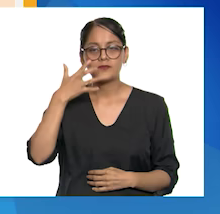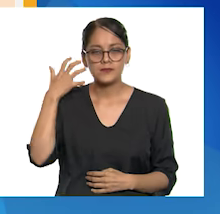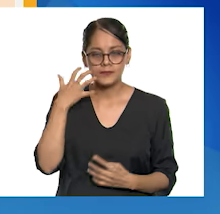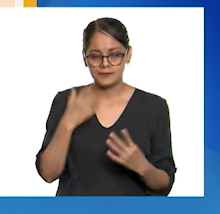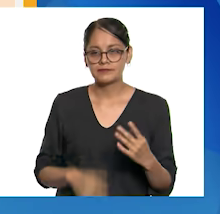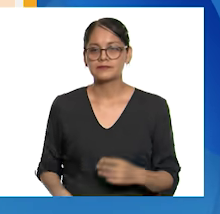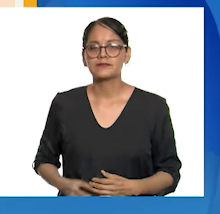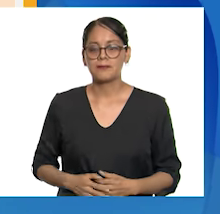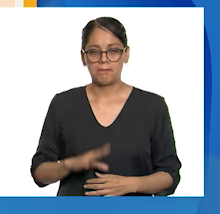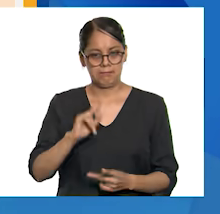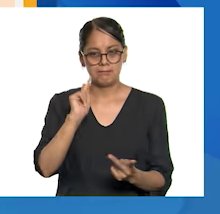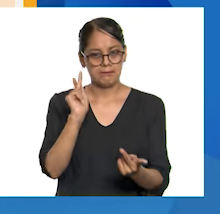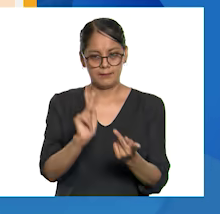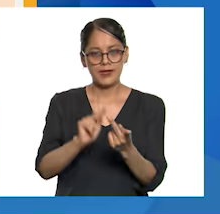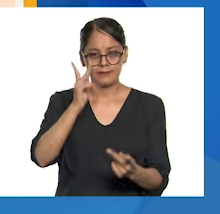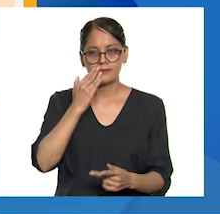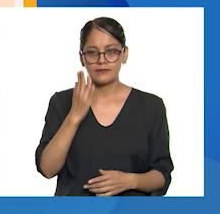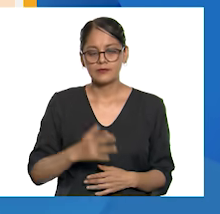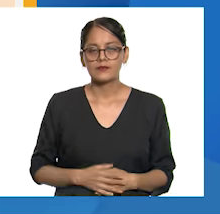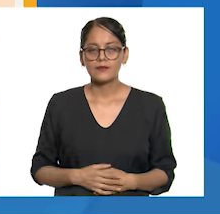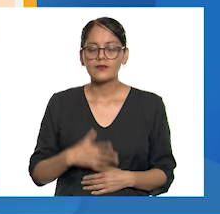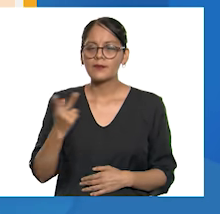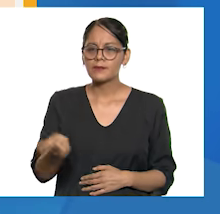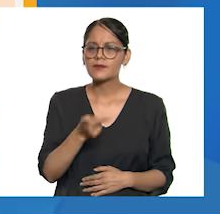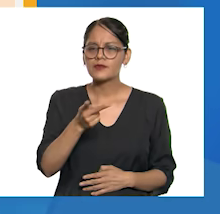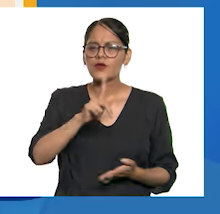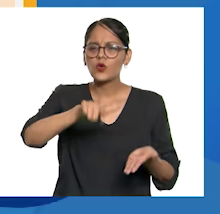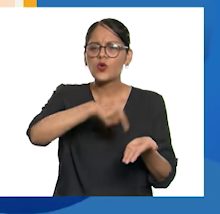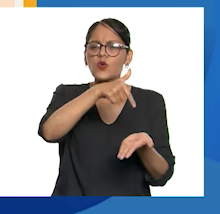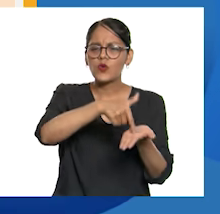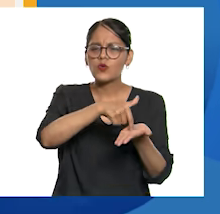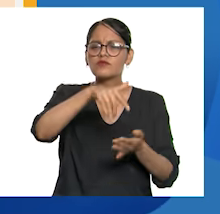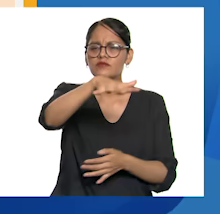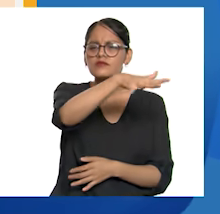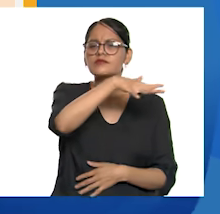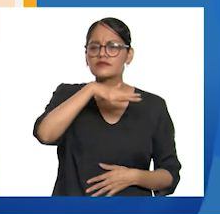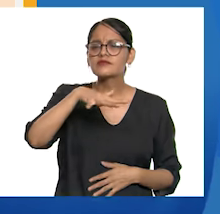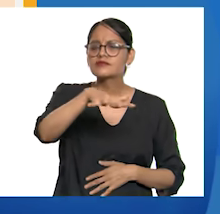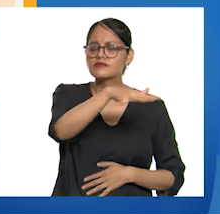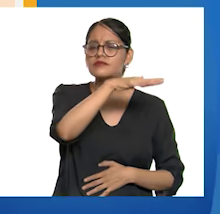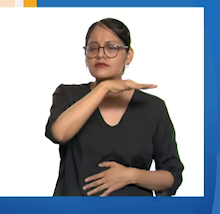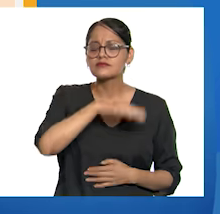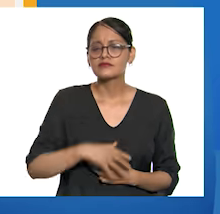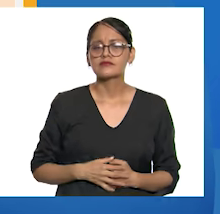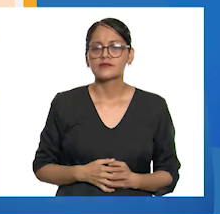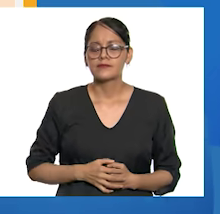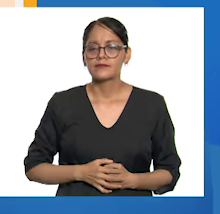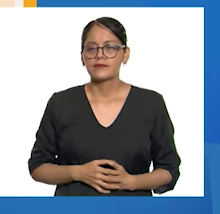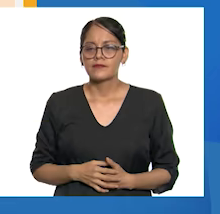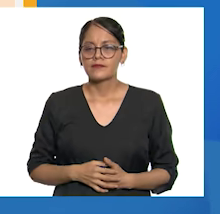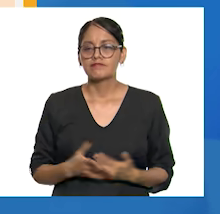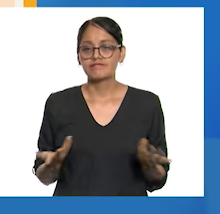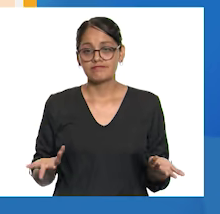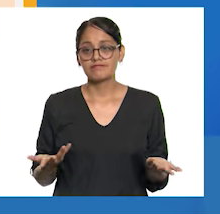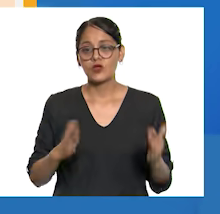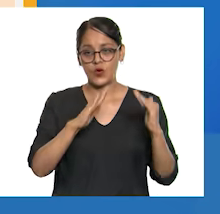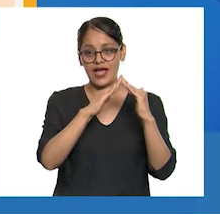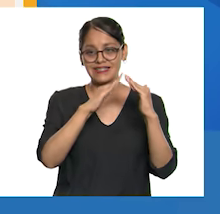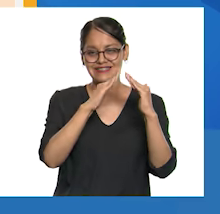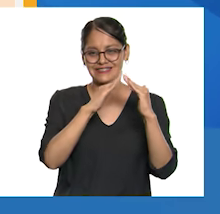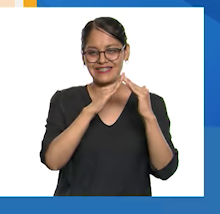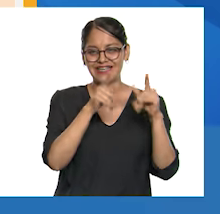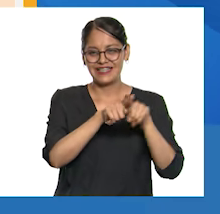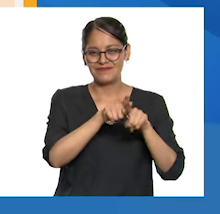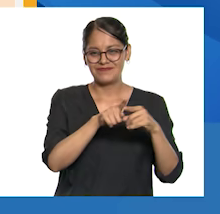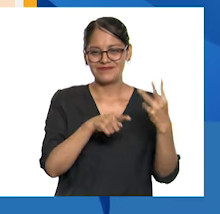Perfecto. ¿Y en qué escenario se desarrolla este momento? Pues en la casa de los